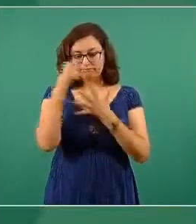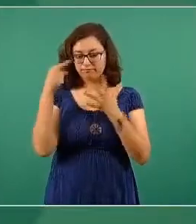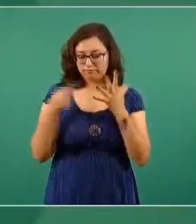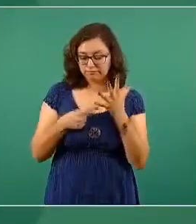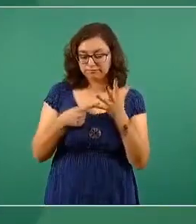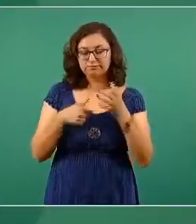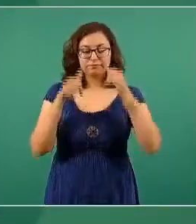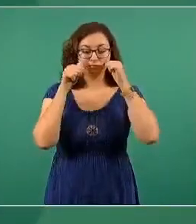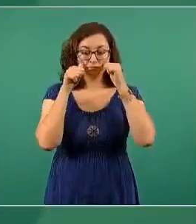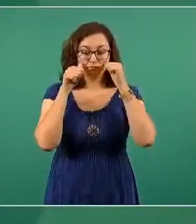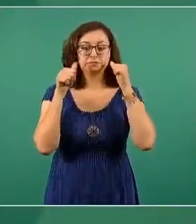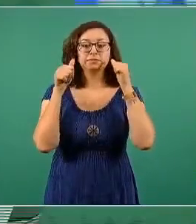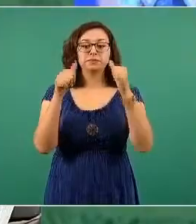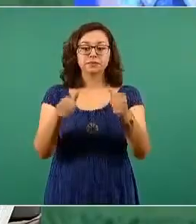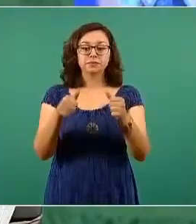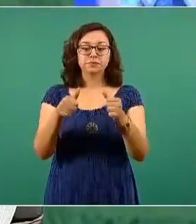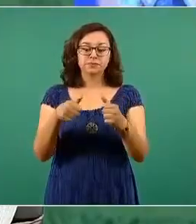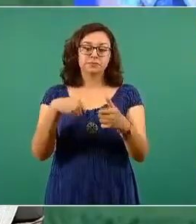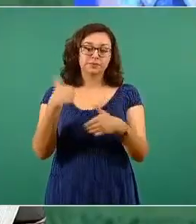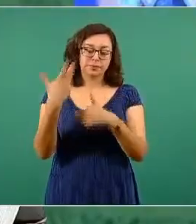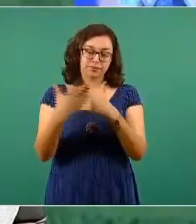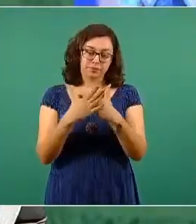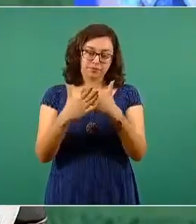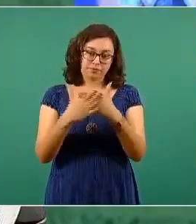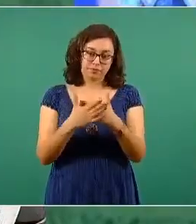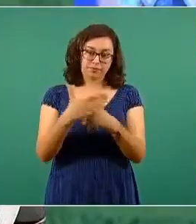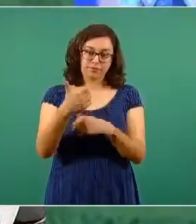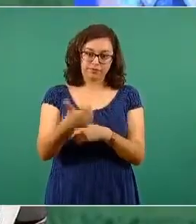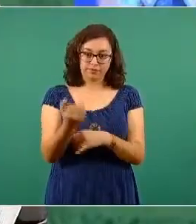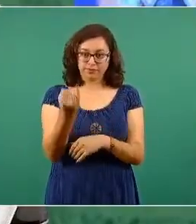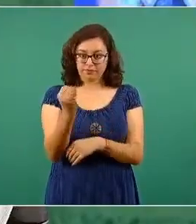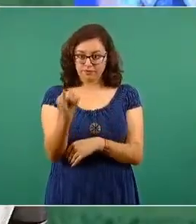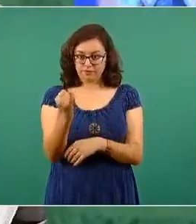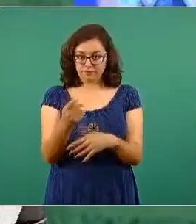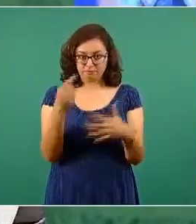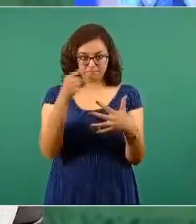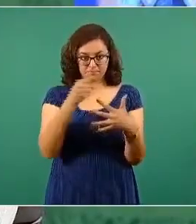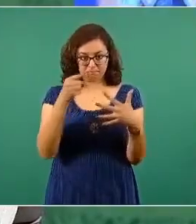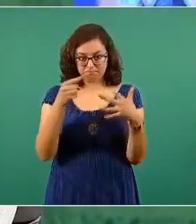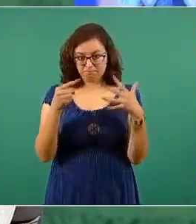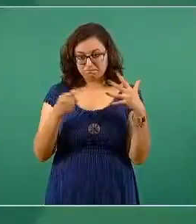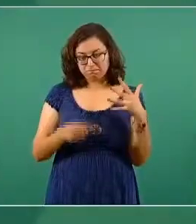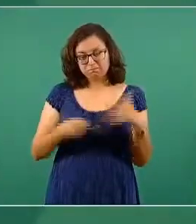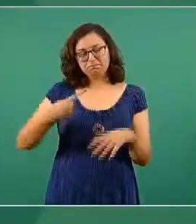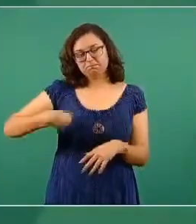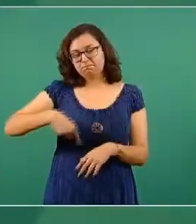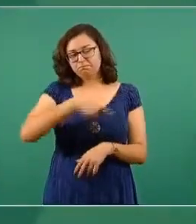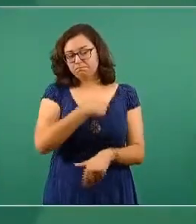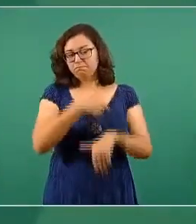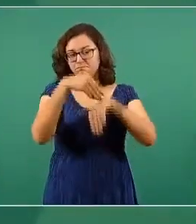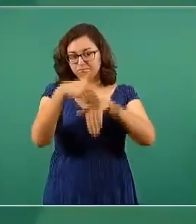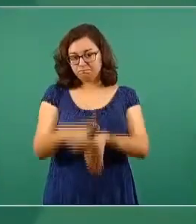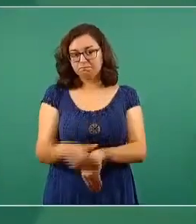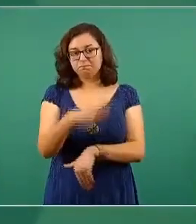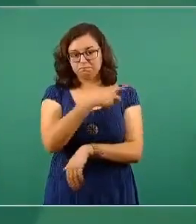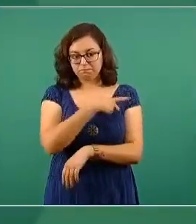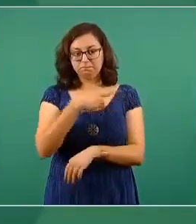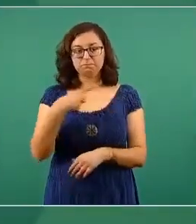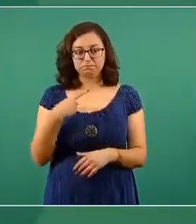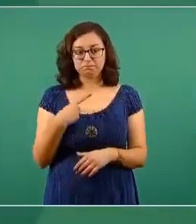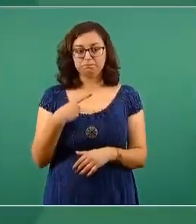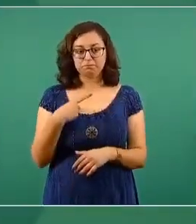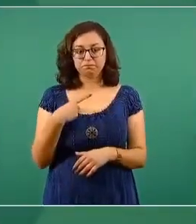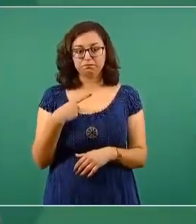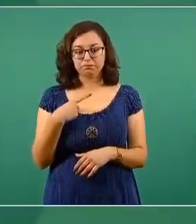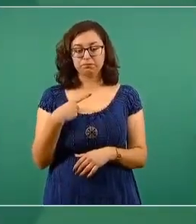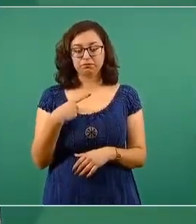estas recomendaciones que nos van a estar emitiendo y que van a estar identificadas desde que lleguemos al punto de